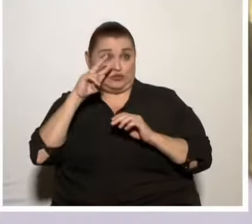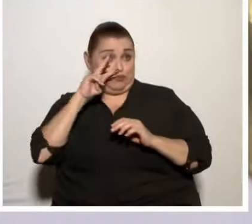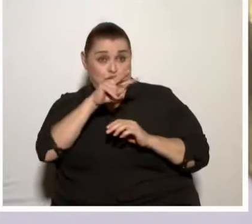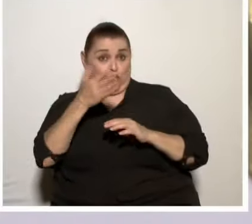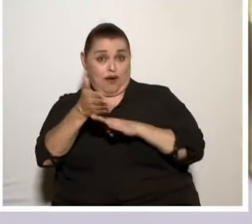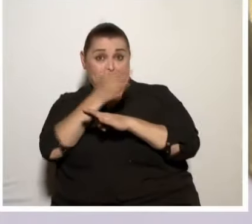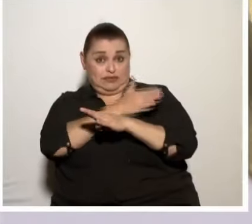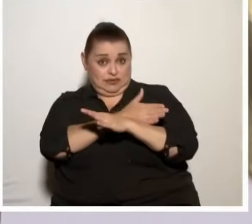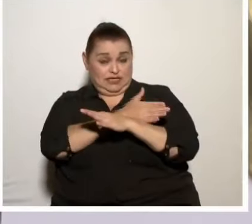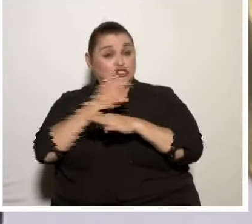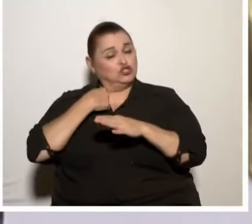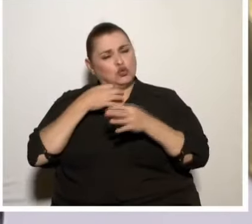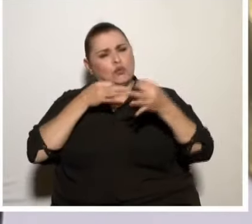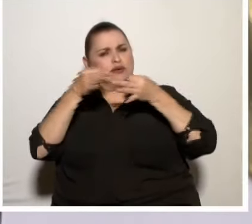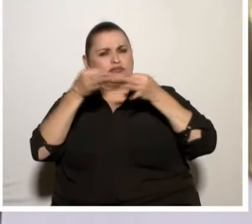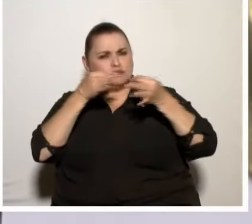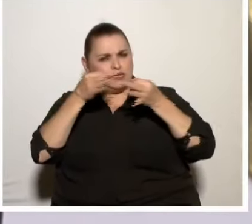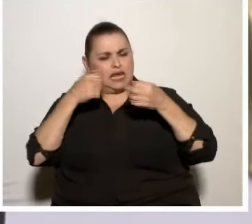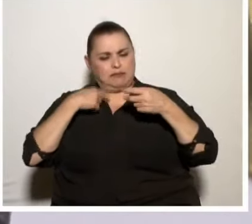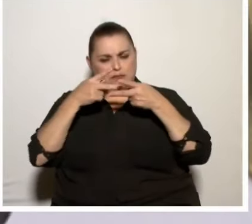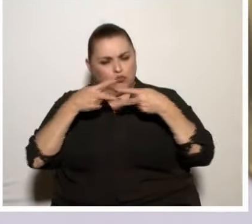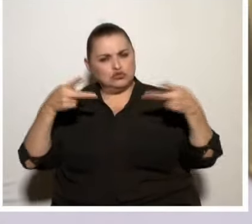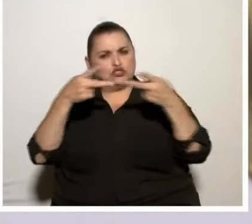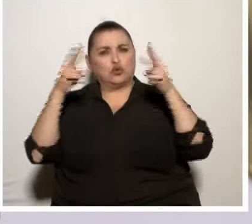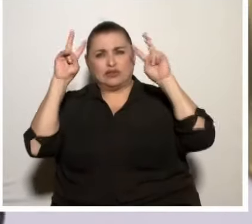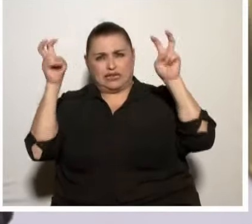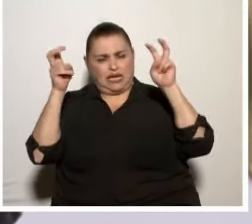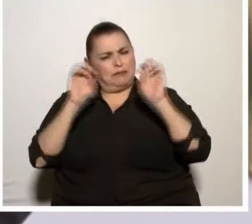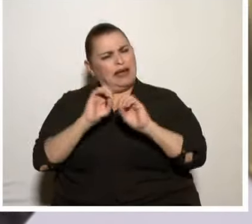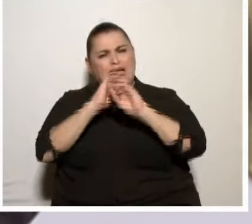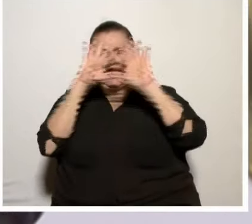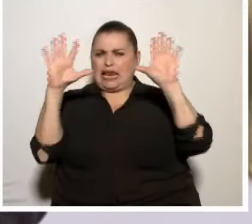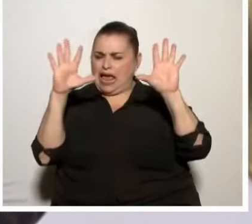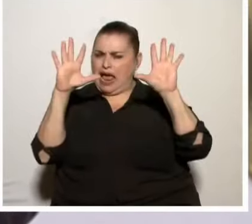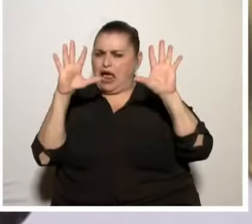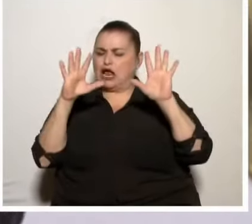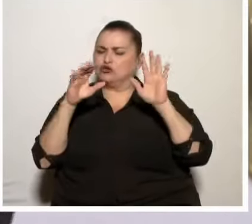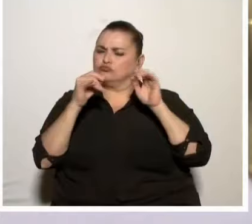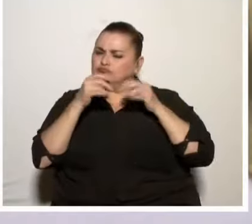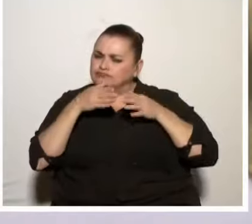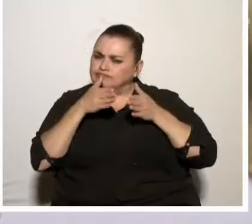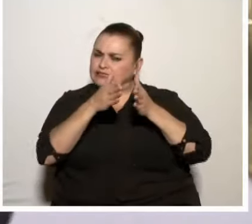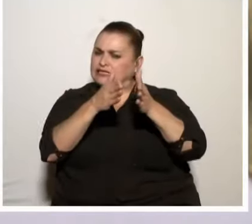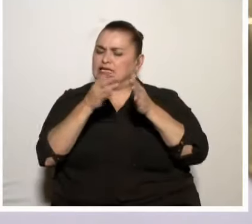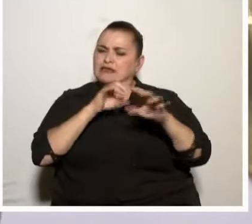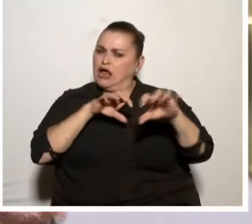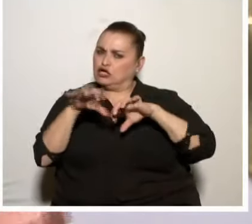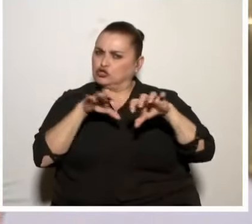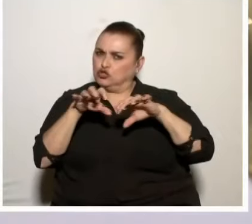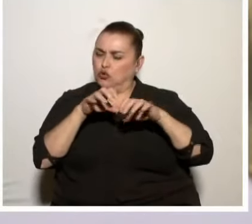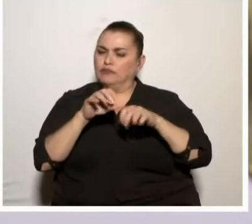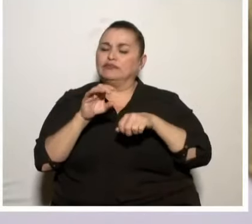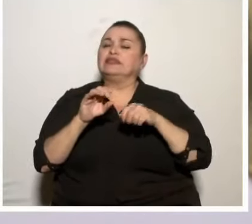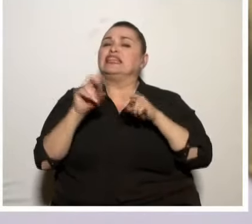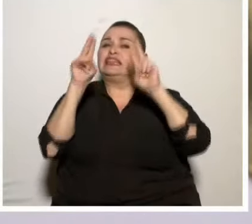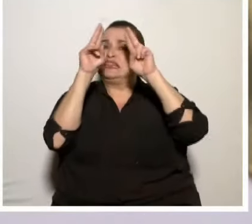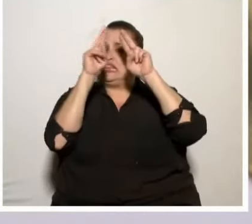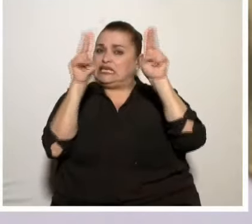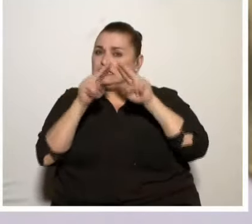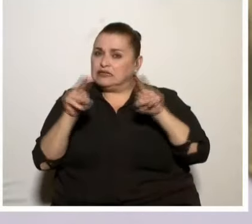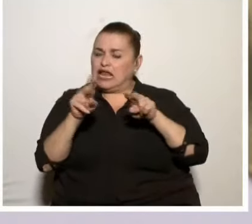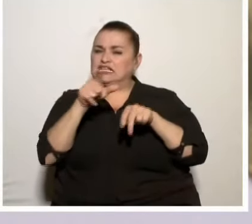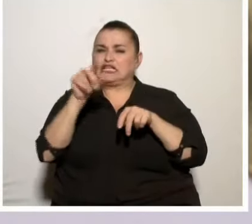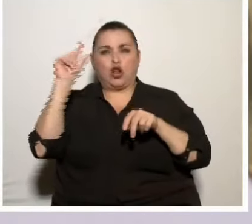ver, donde expuse mi posición sobre este tema, creo que quedaron claras las líneas de acción. Digitalizar el gobierno para que quede huella de todos los